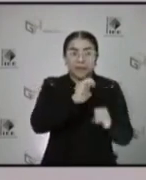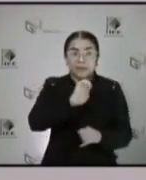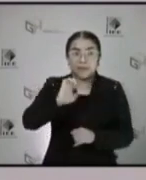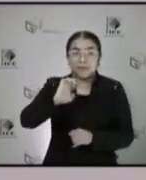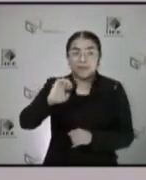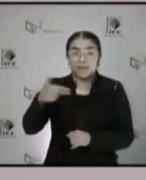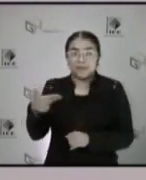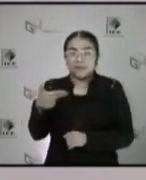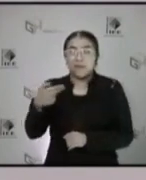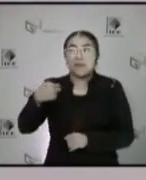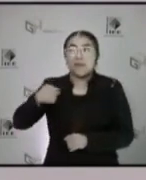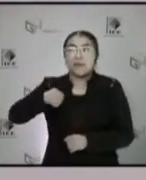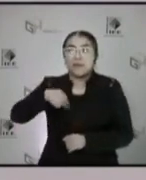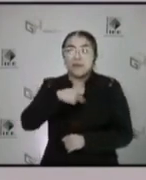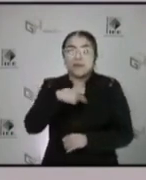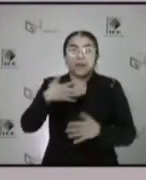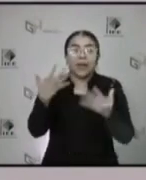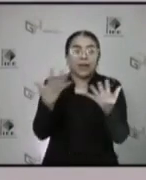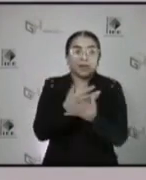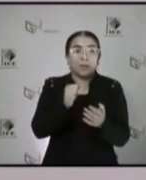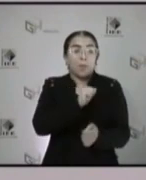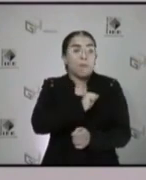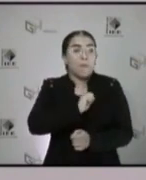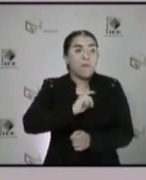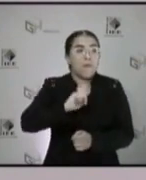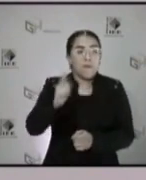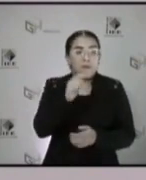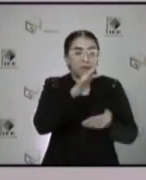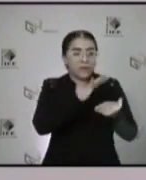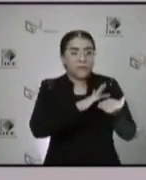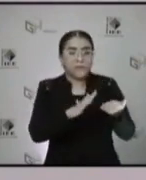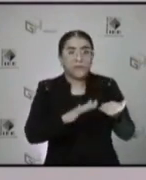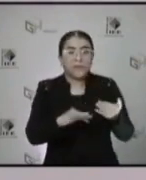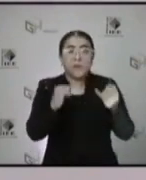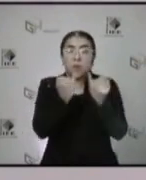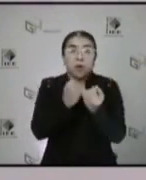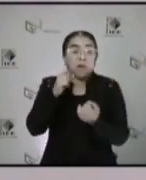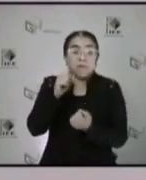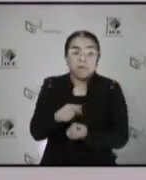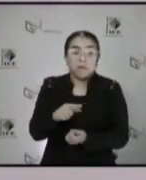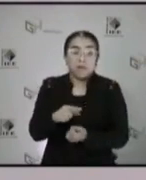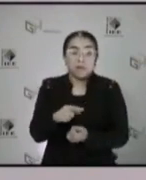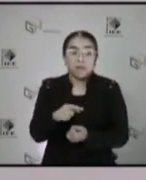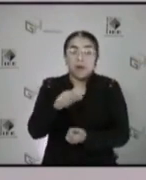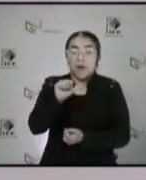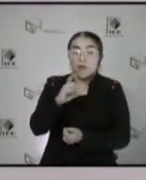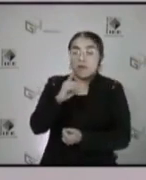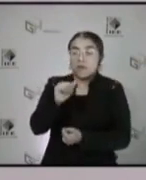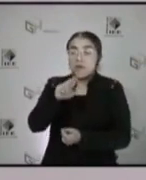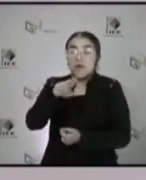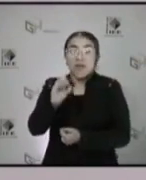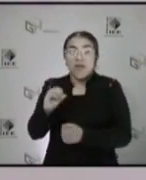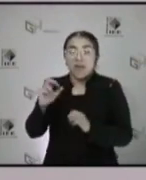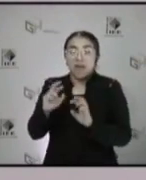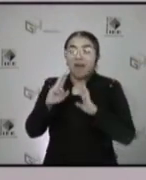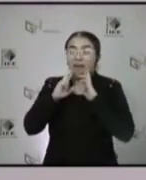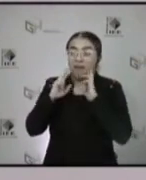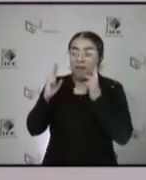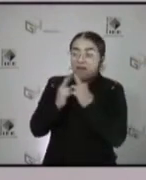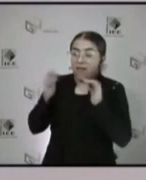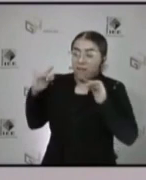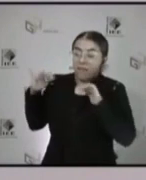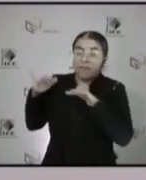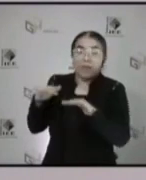Profesional Electoral. Lo mismo fue en la propia Auditoría Superior del Estado. ¿Con eso qué dijo? Que siempre